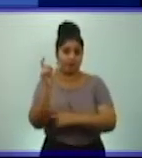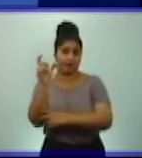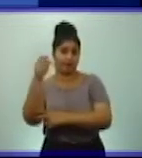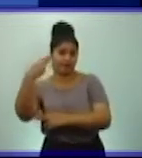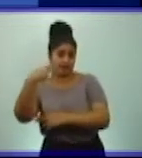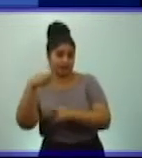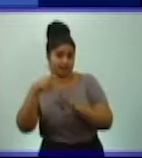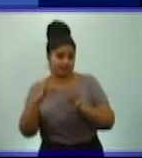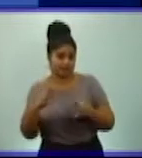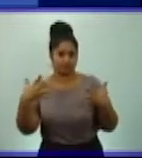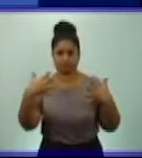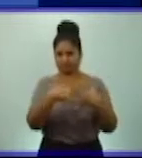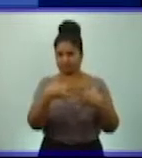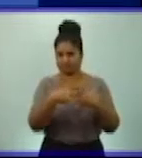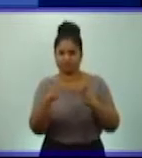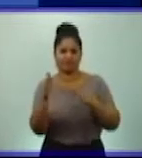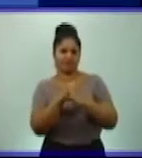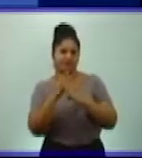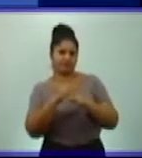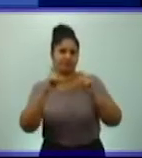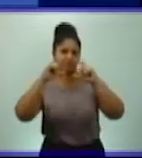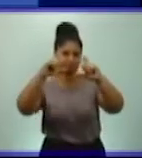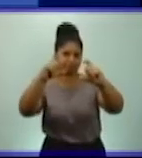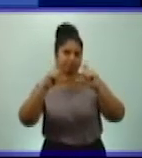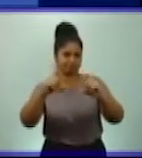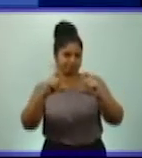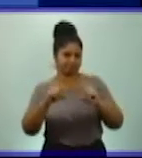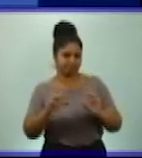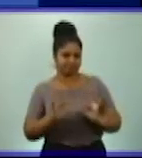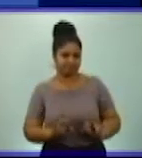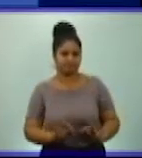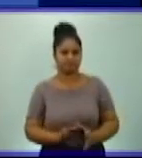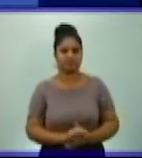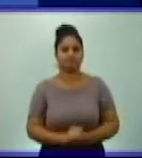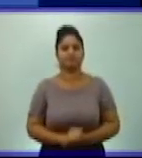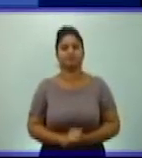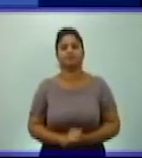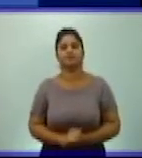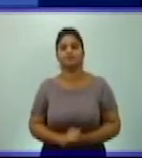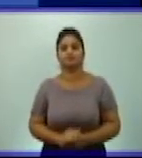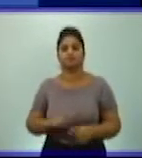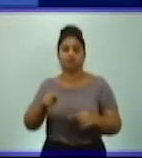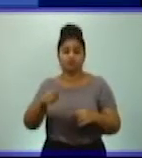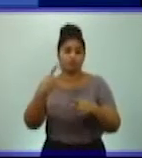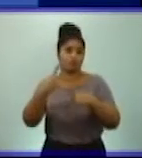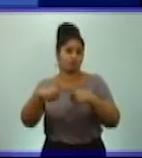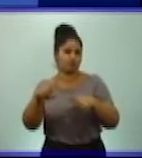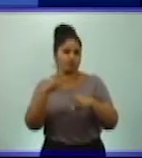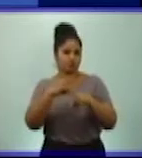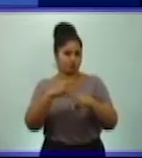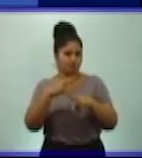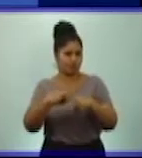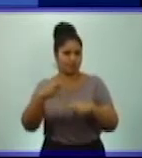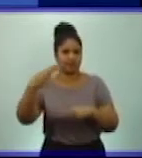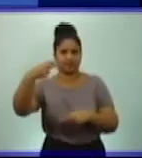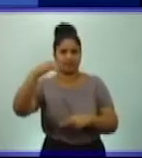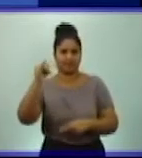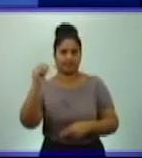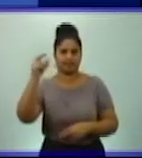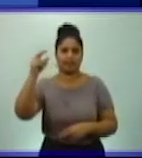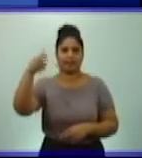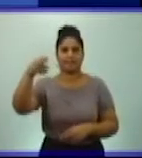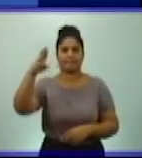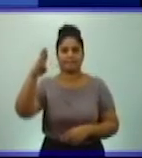los intentos y a la vez vence lo que parecía imposible, pues, ahí viene la